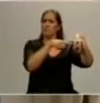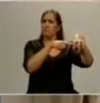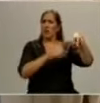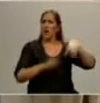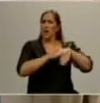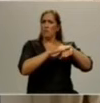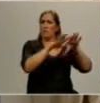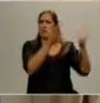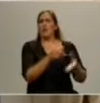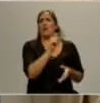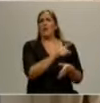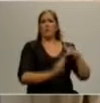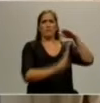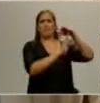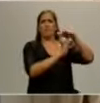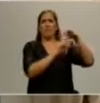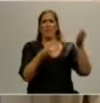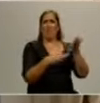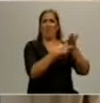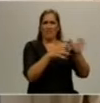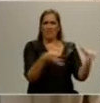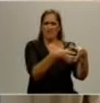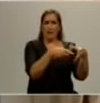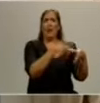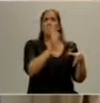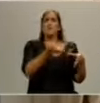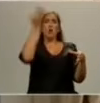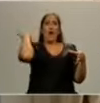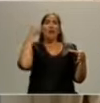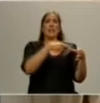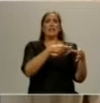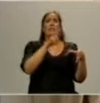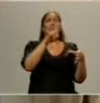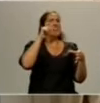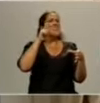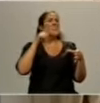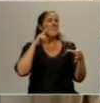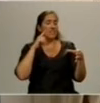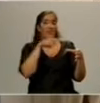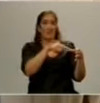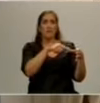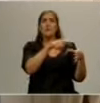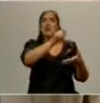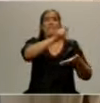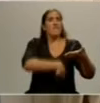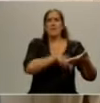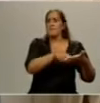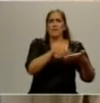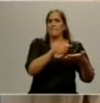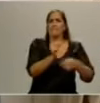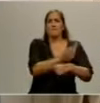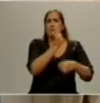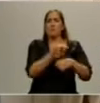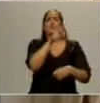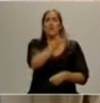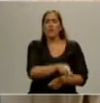momento, el procurador general era el doctor Esteban Rigui, pero no pudo firmar esto porque tuvo que